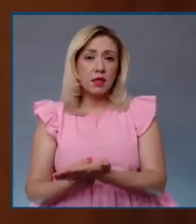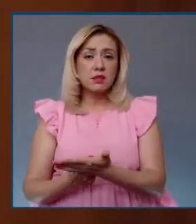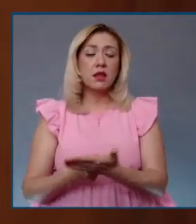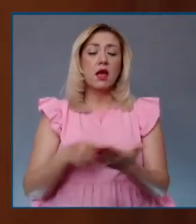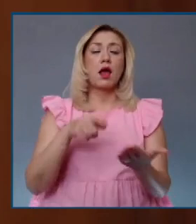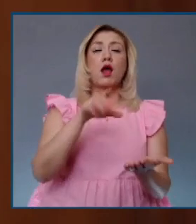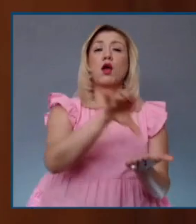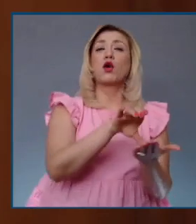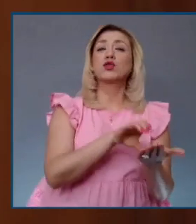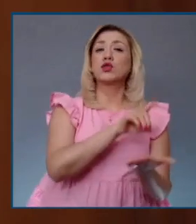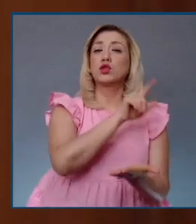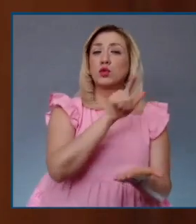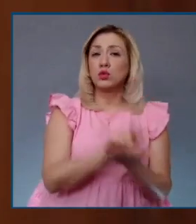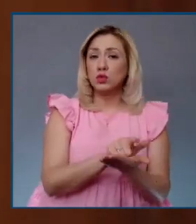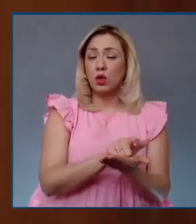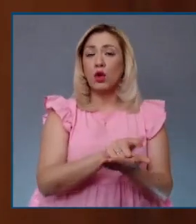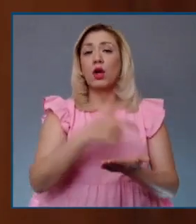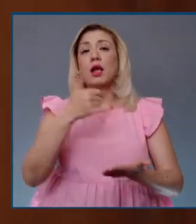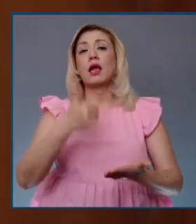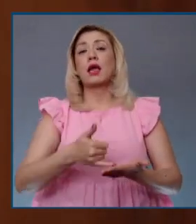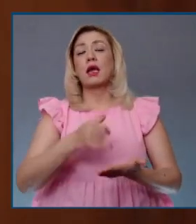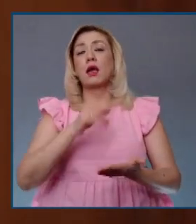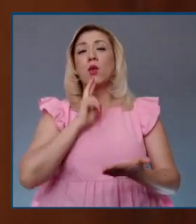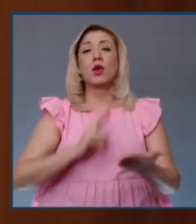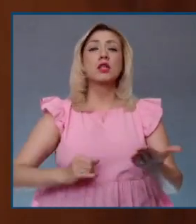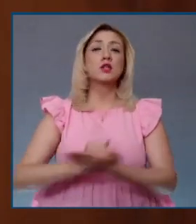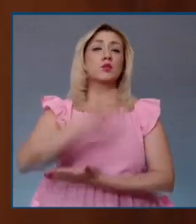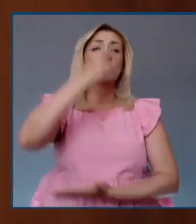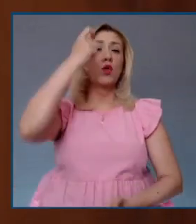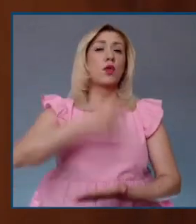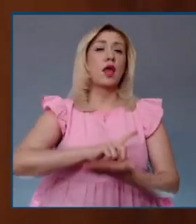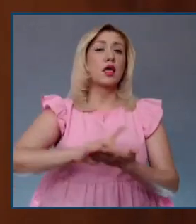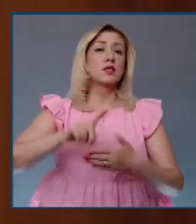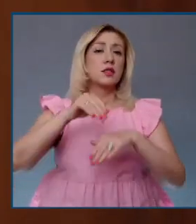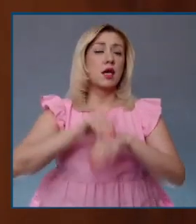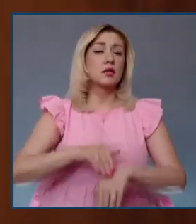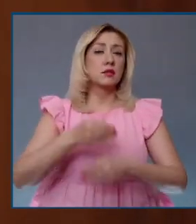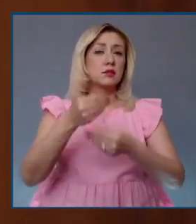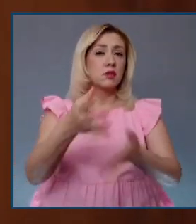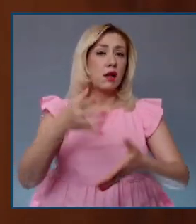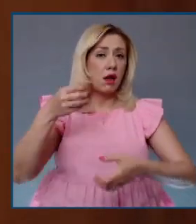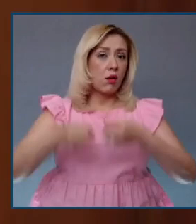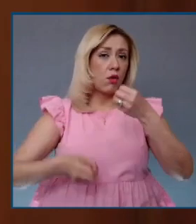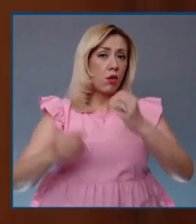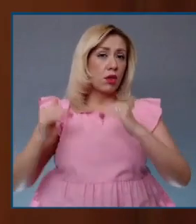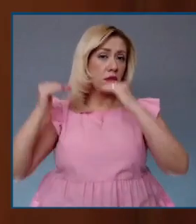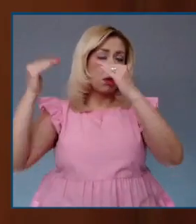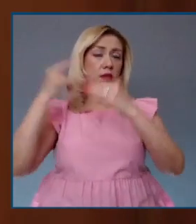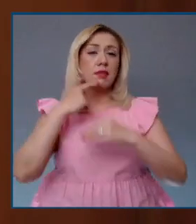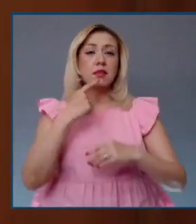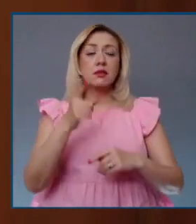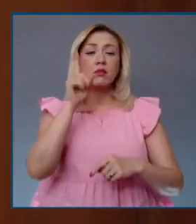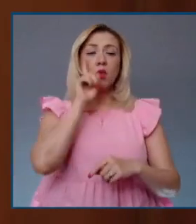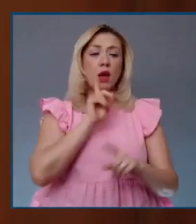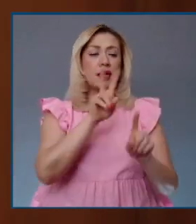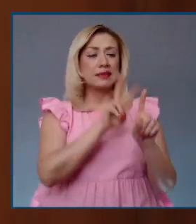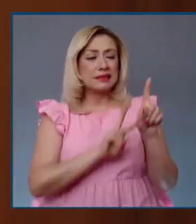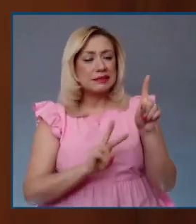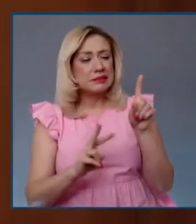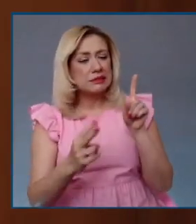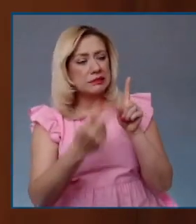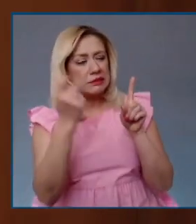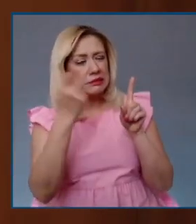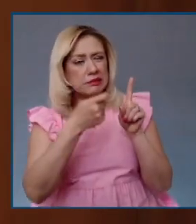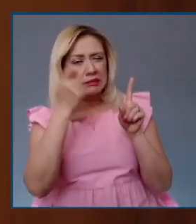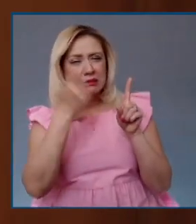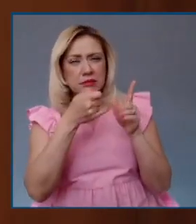propias jurisprudencias de la Corte, que nos han dicho todo el tiempo que juzgar con perspectiva de género es una forma de hacer